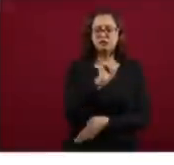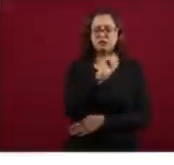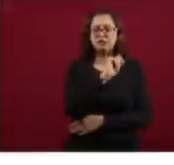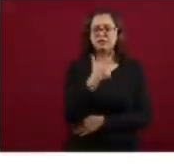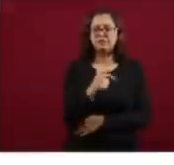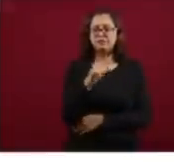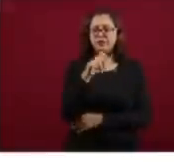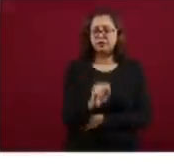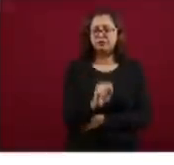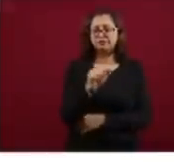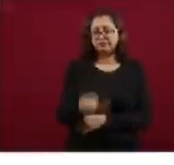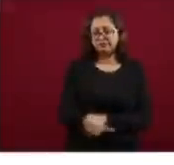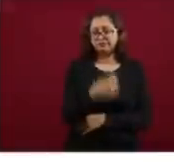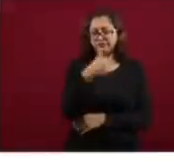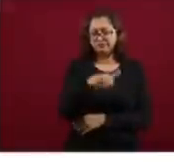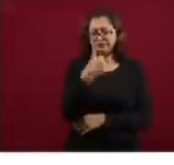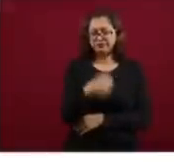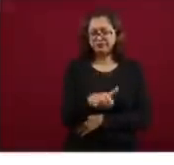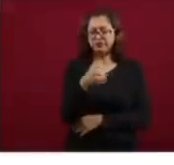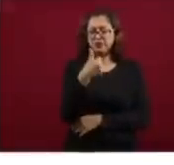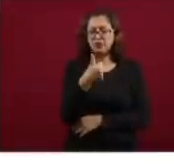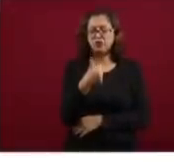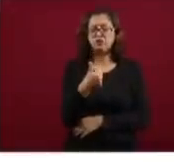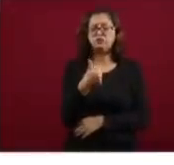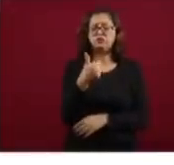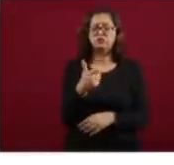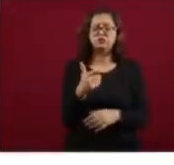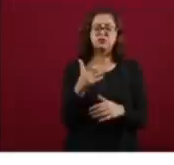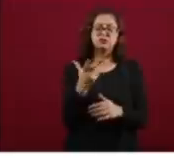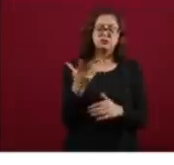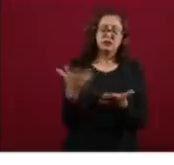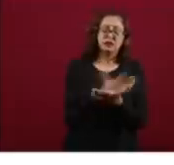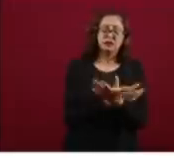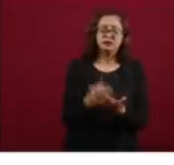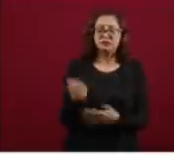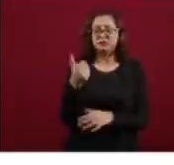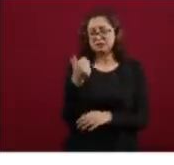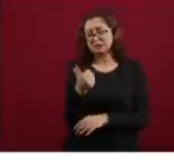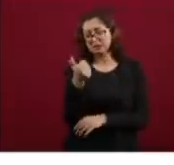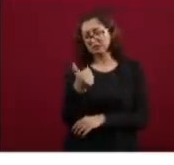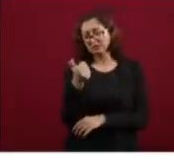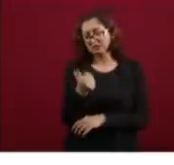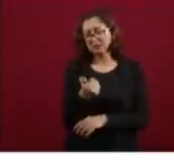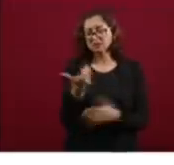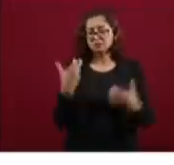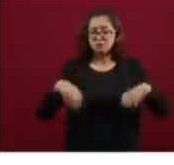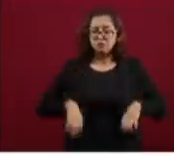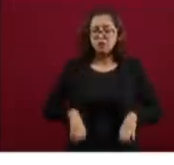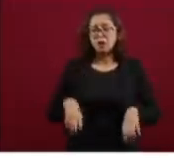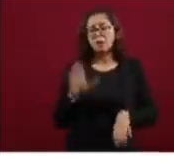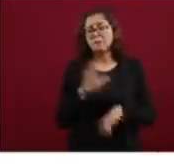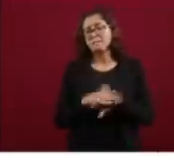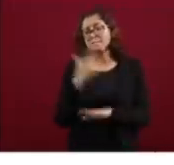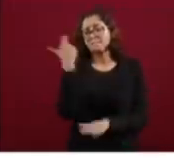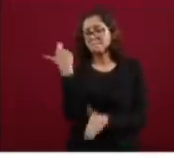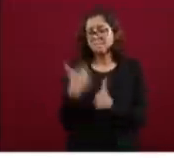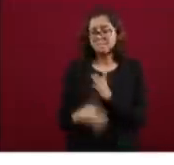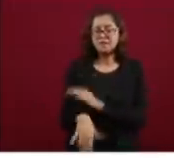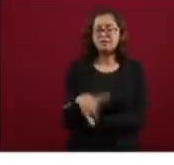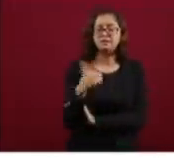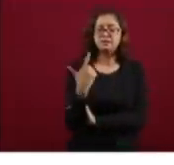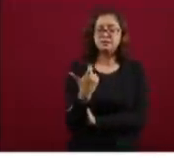a 11 pesos con 2 centavos por litro con un margen de 6 pesos 23 centavos mientras que el más económico a